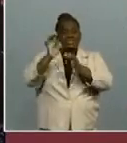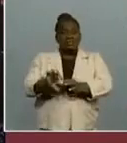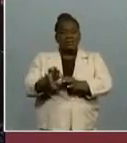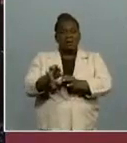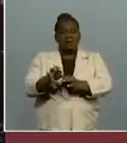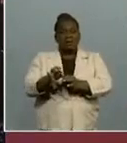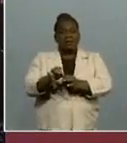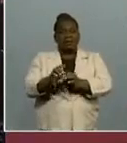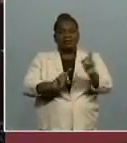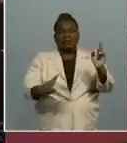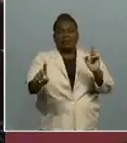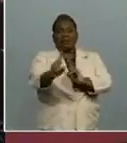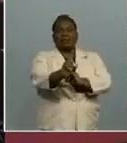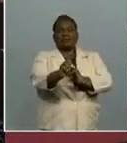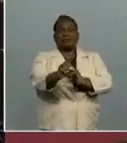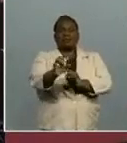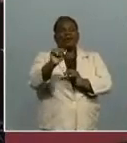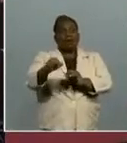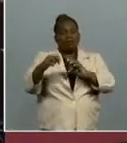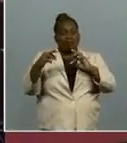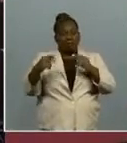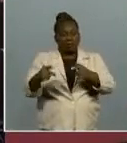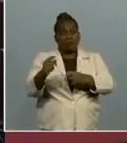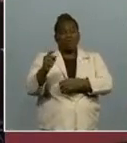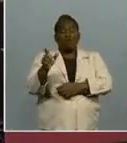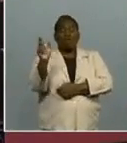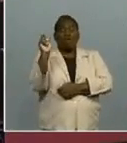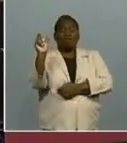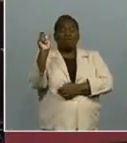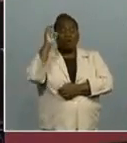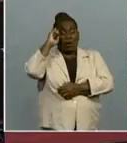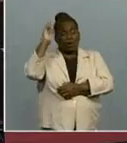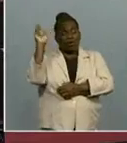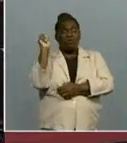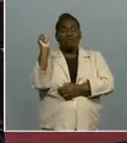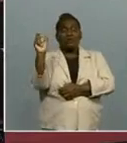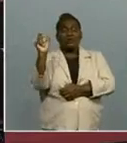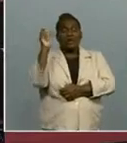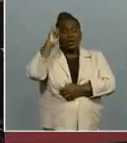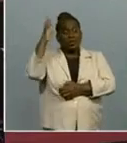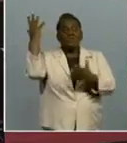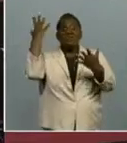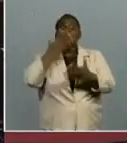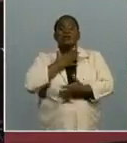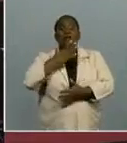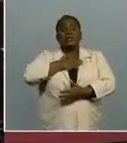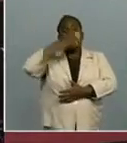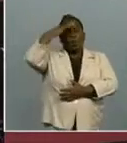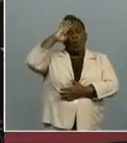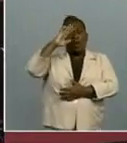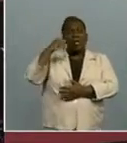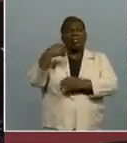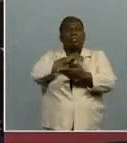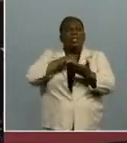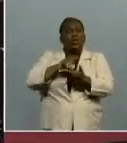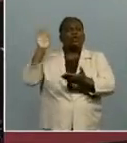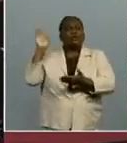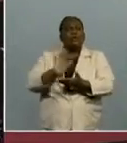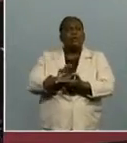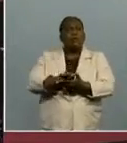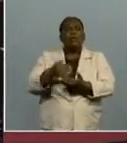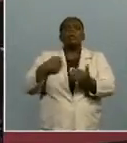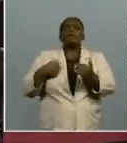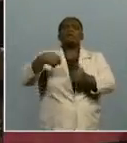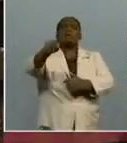tropa han vuelto con motivo de la fecha para recordarnos quiénes somos de dónde venimos y hacia